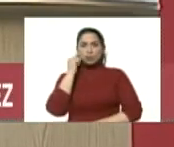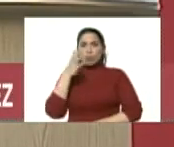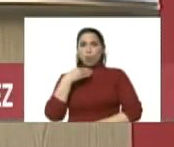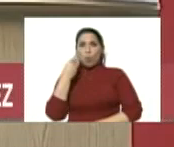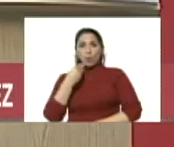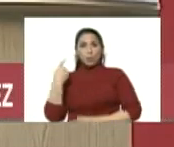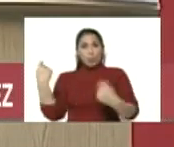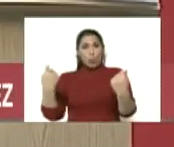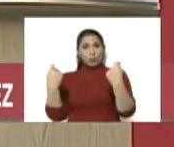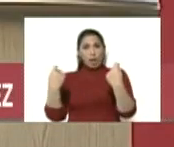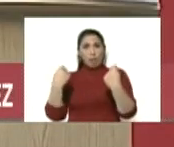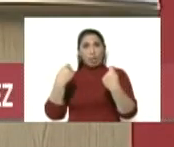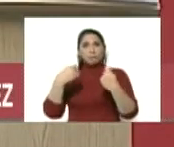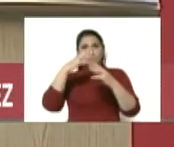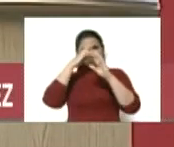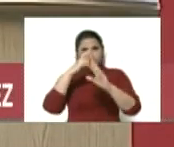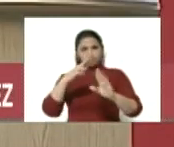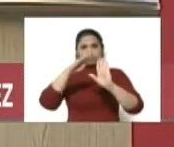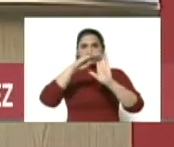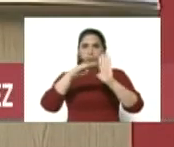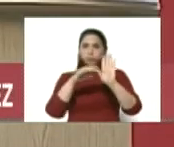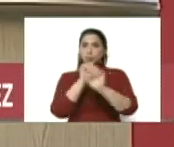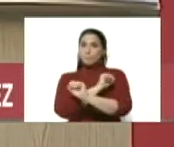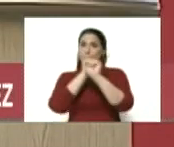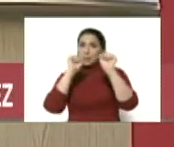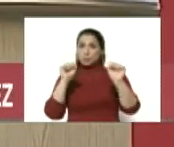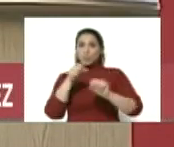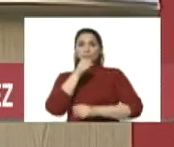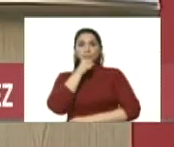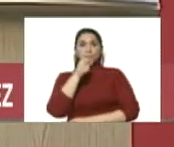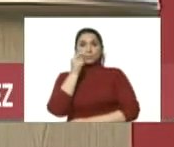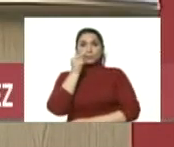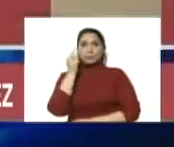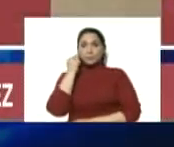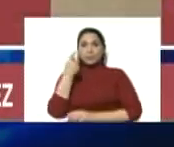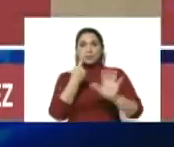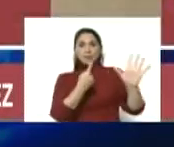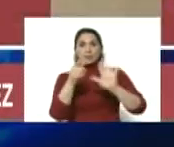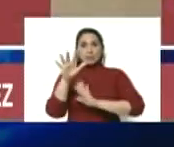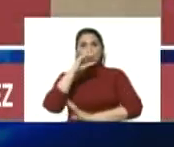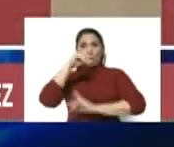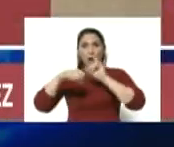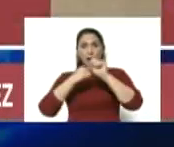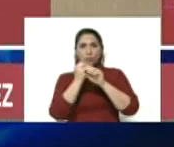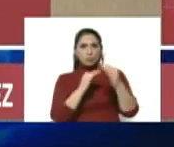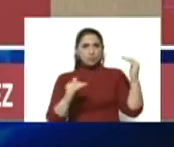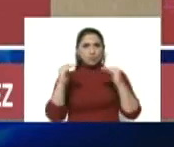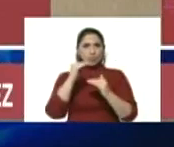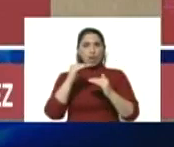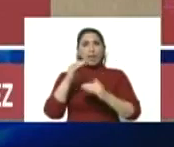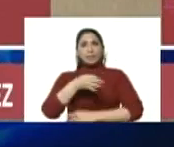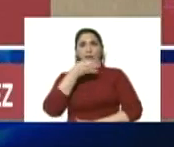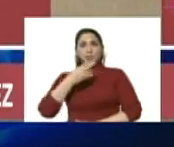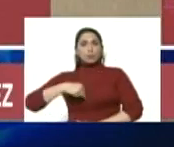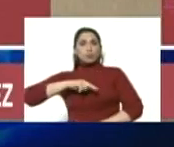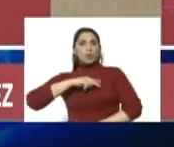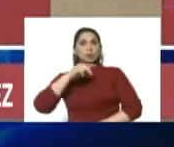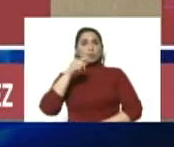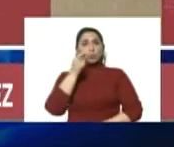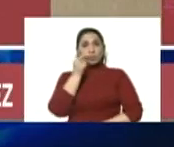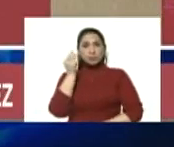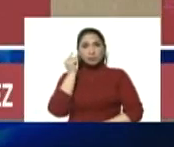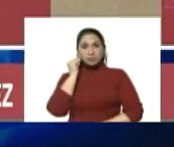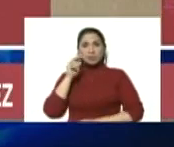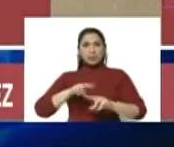jornada que se cumplió en la mañana con los mayores de 65 años y en la tarde con nuestros niños y con nuestras